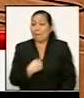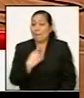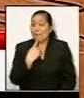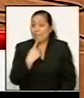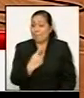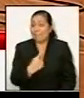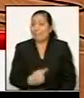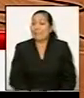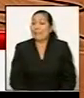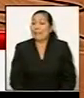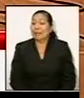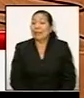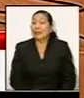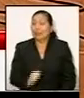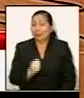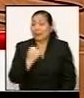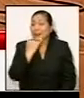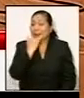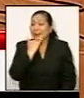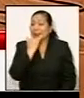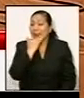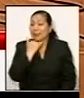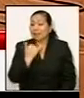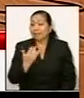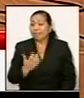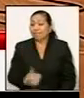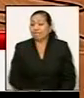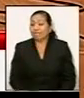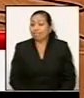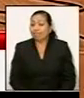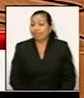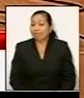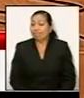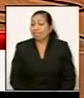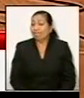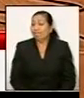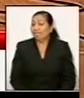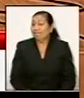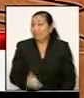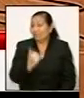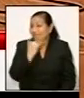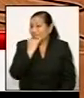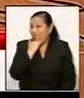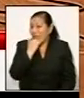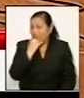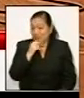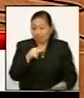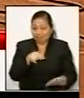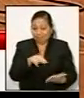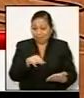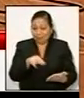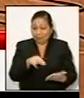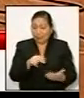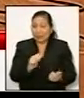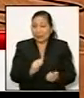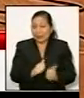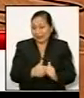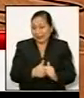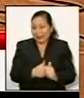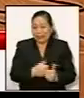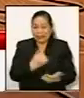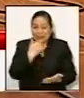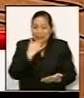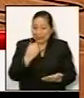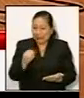evidente es que hubo errores y los errores en la medida que se detectan tienen que ser corregidos